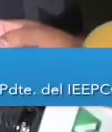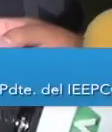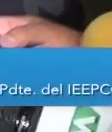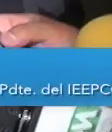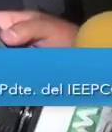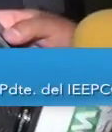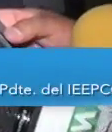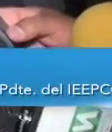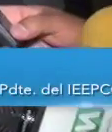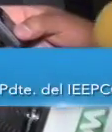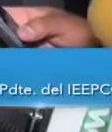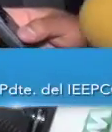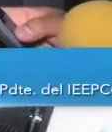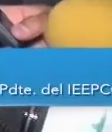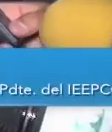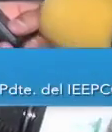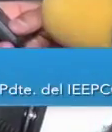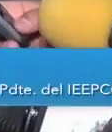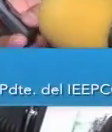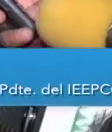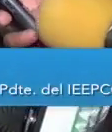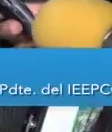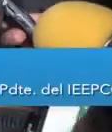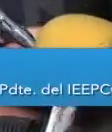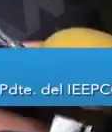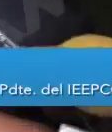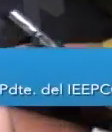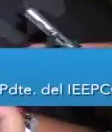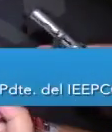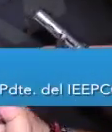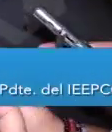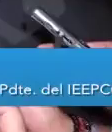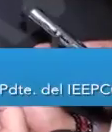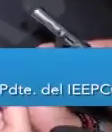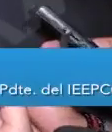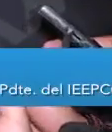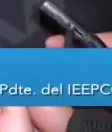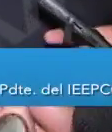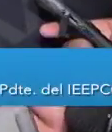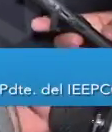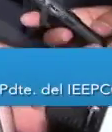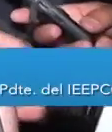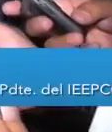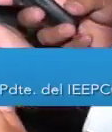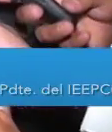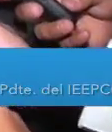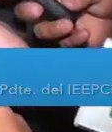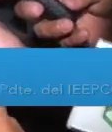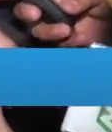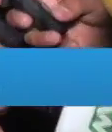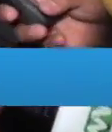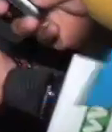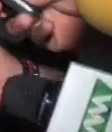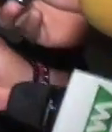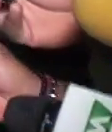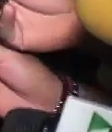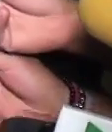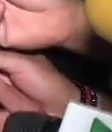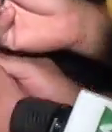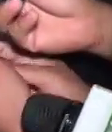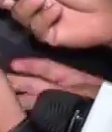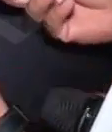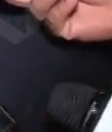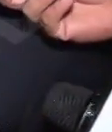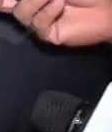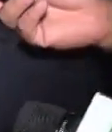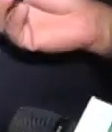de los banqueros de actuar que eso es lo que queremos escuchar y yo yo creo que vale la pena hacer un exhorto a todos los candidatos que estos últimos 15